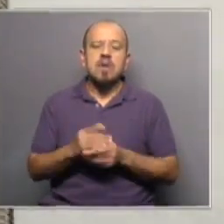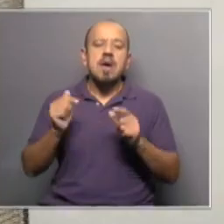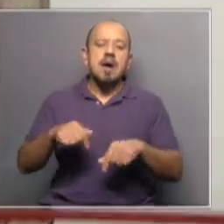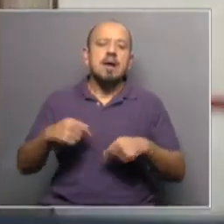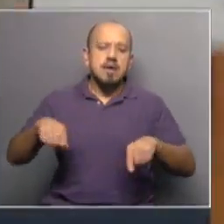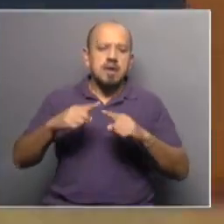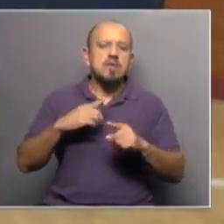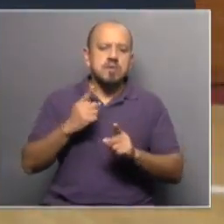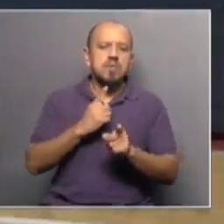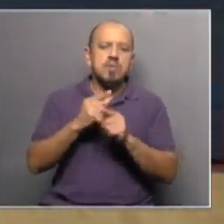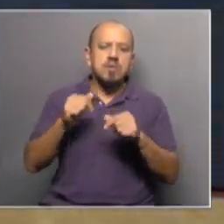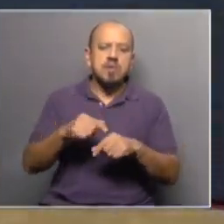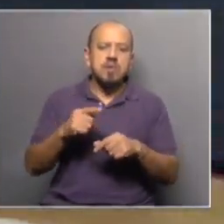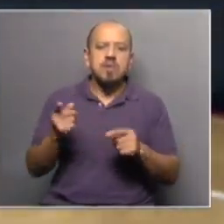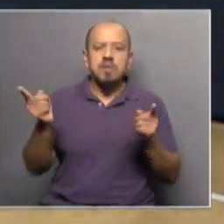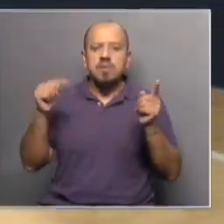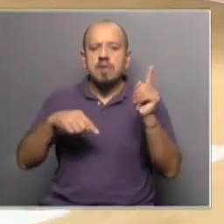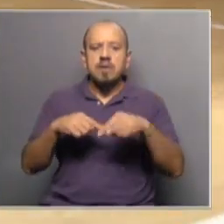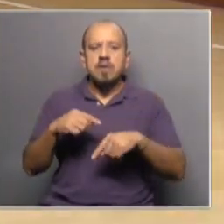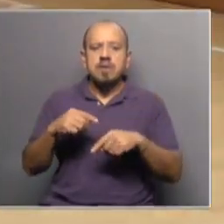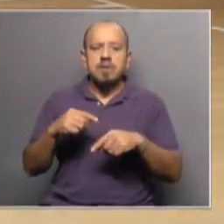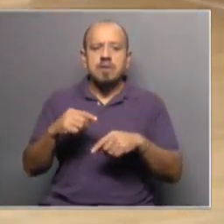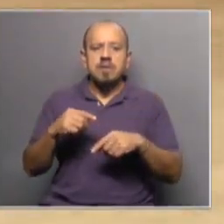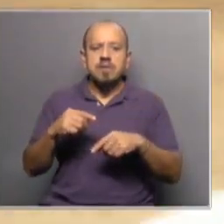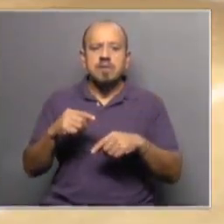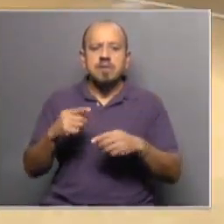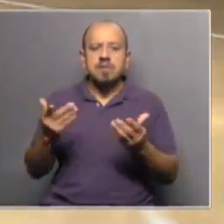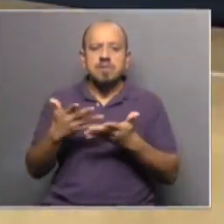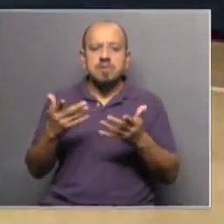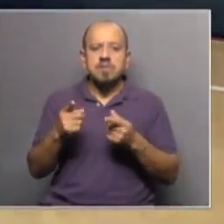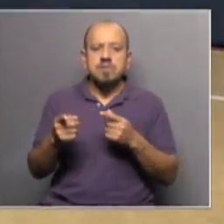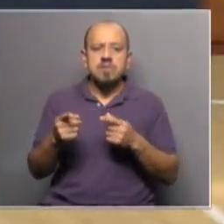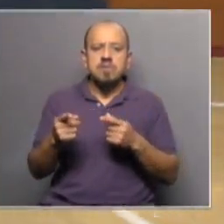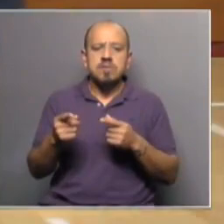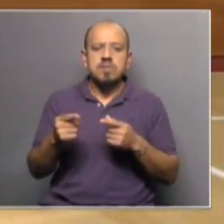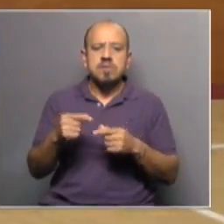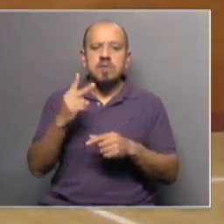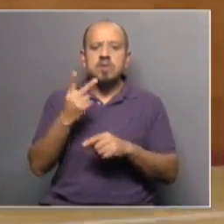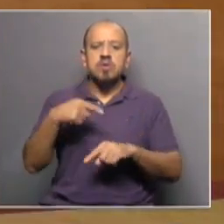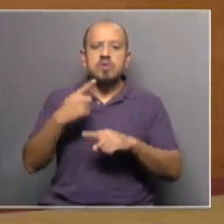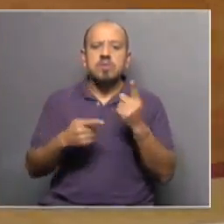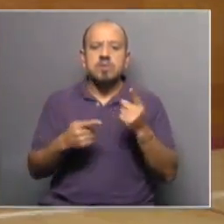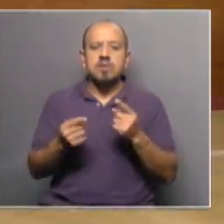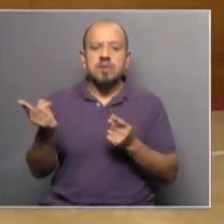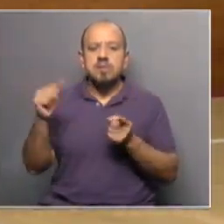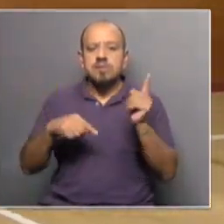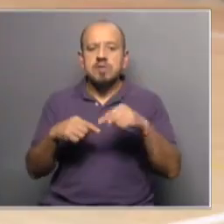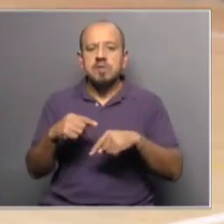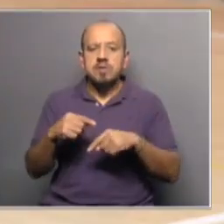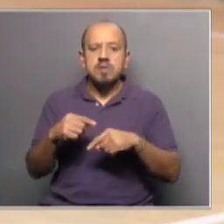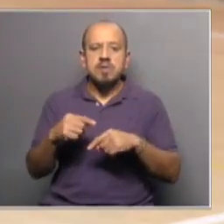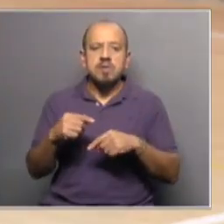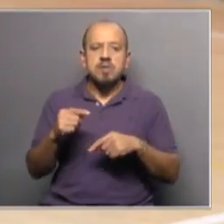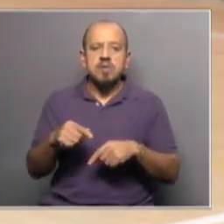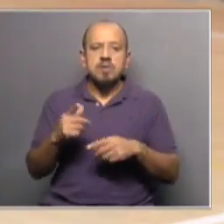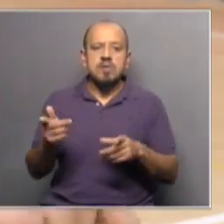espacio que los chiquilines están acá, vienen antes, bueno, ahora son las 2:30 y están los chiquilines llegando y ellos vienen